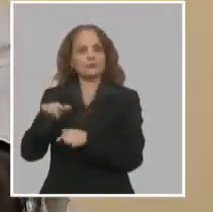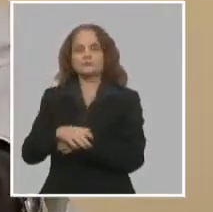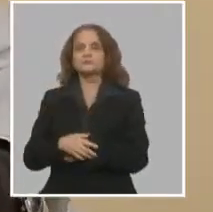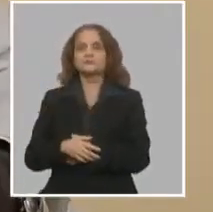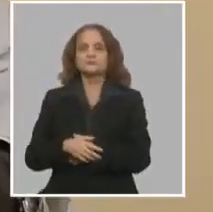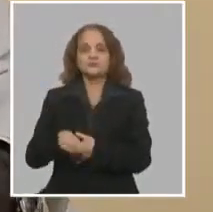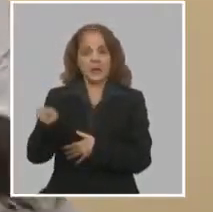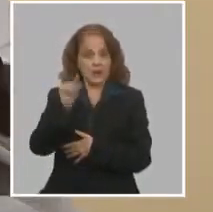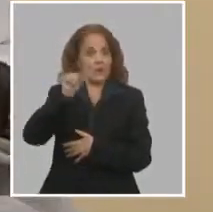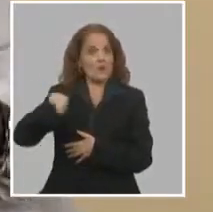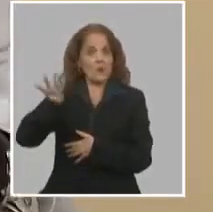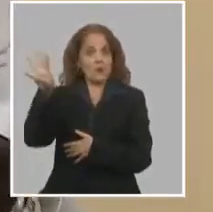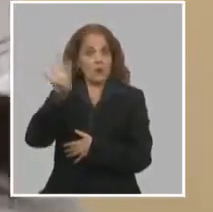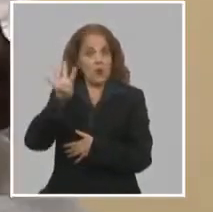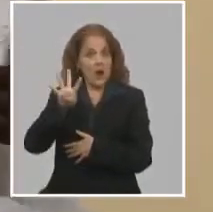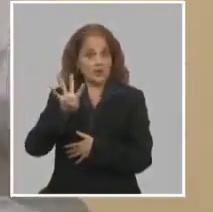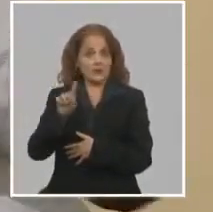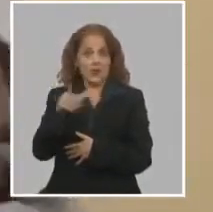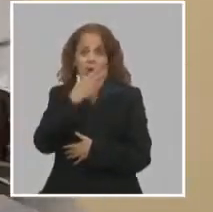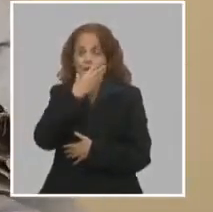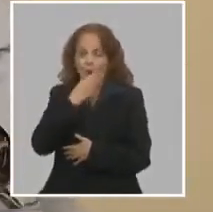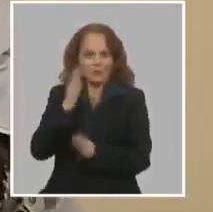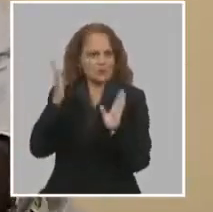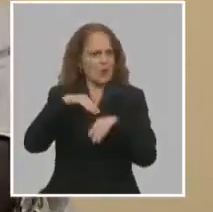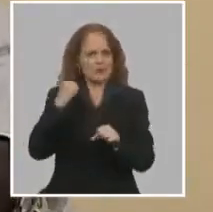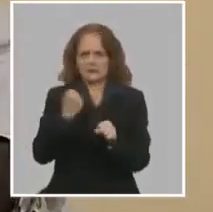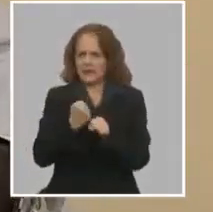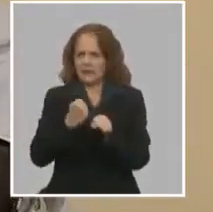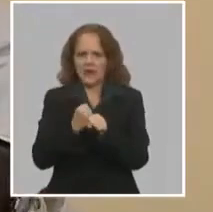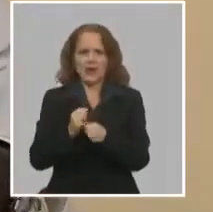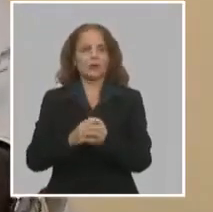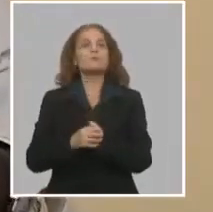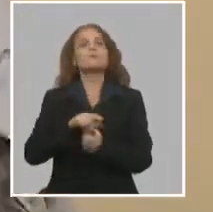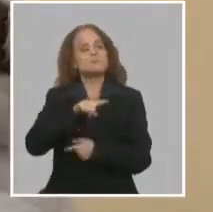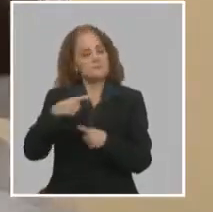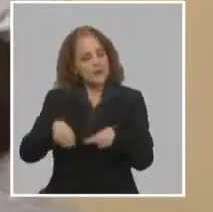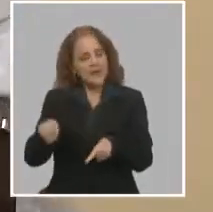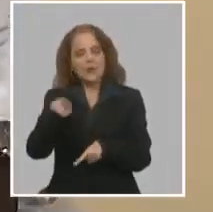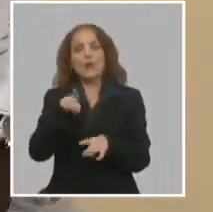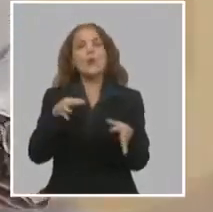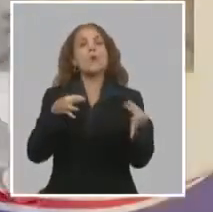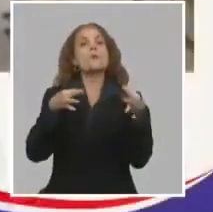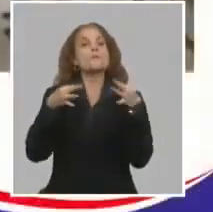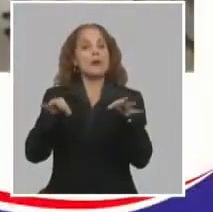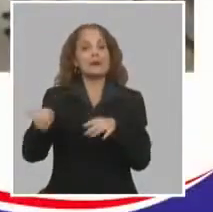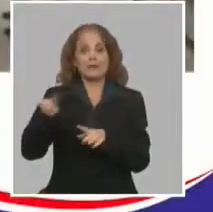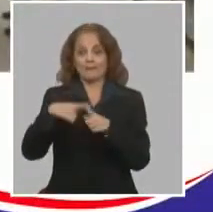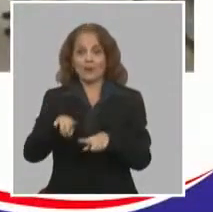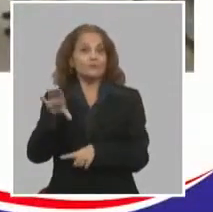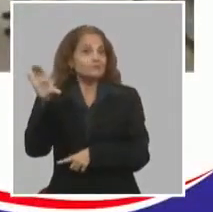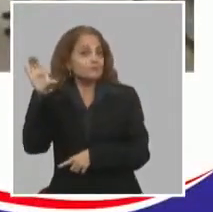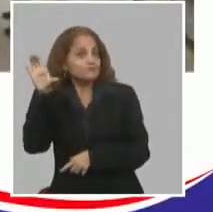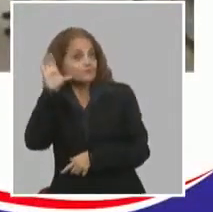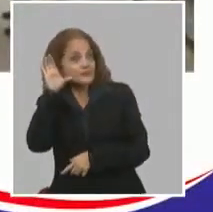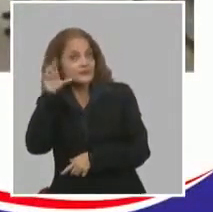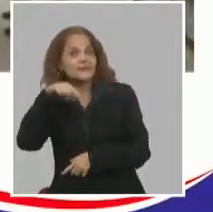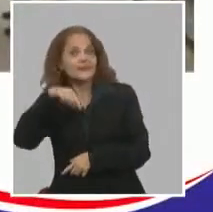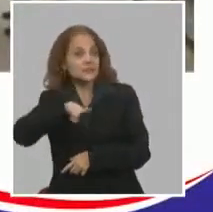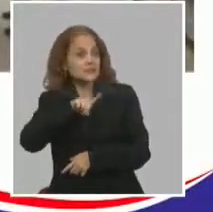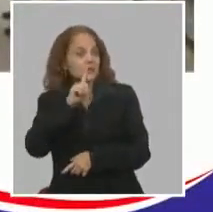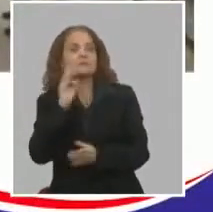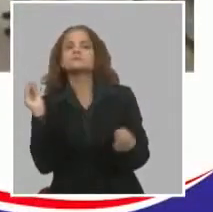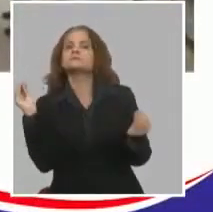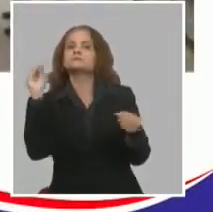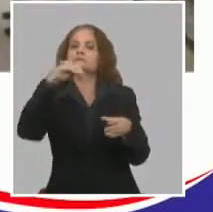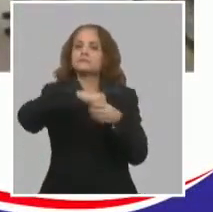su trabajo todavía visto, no tenían toda su documentación en regla, pero se integraron rápidamente a la brigada médica